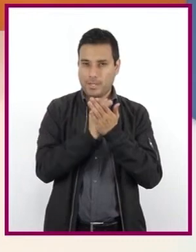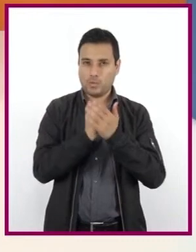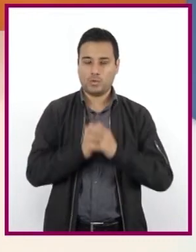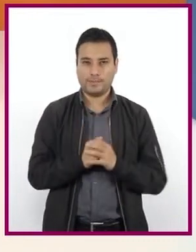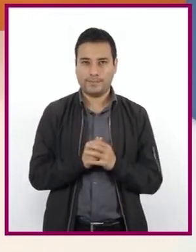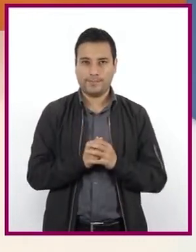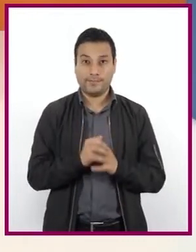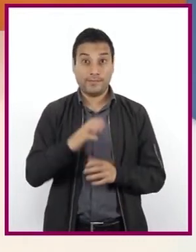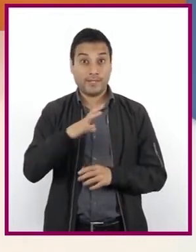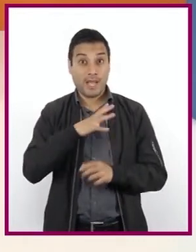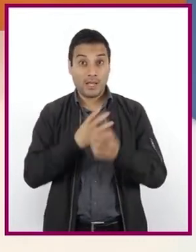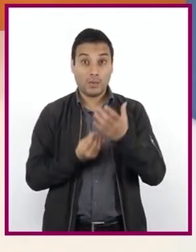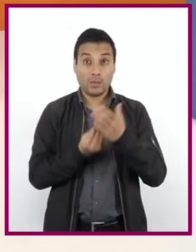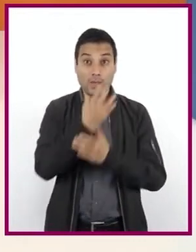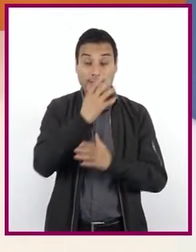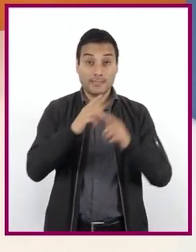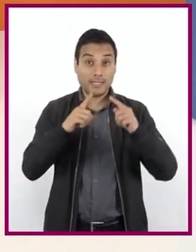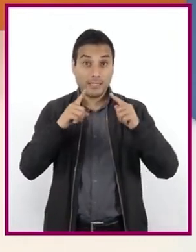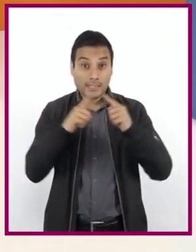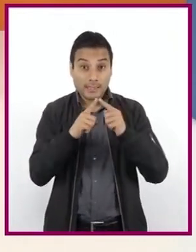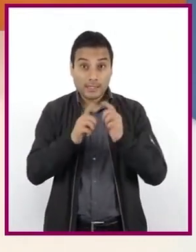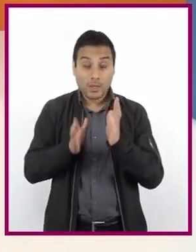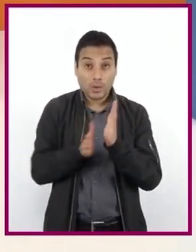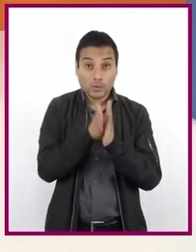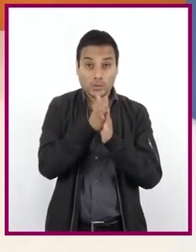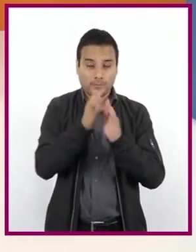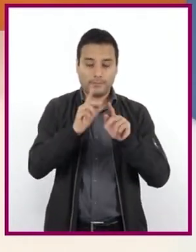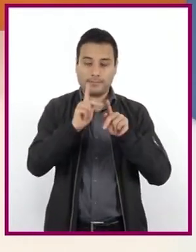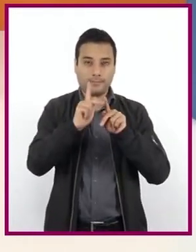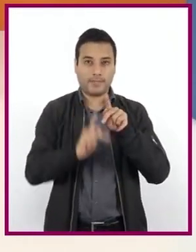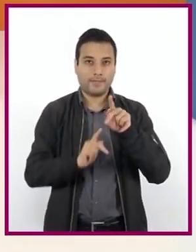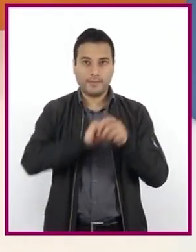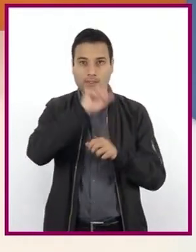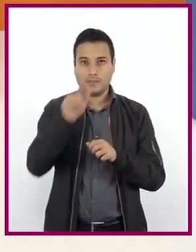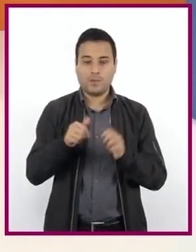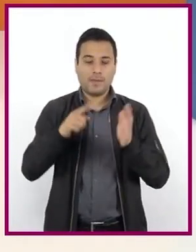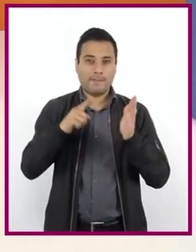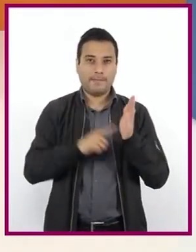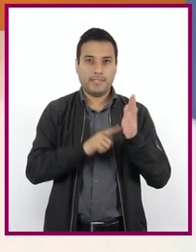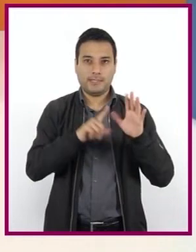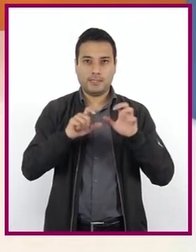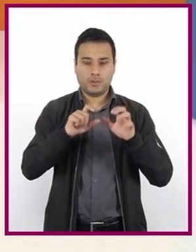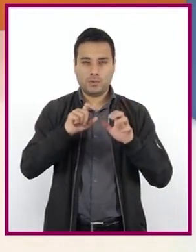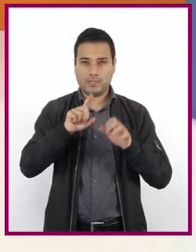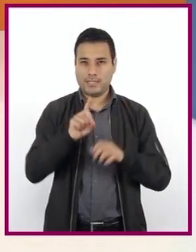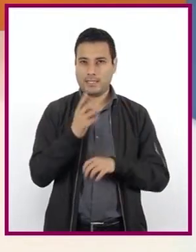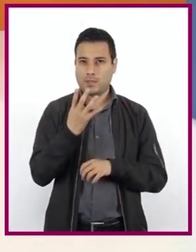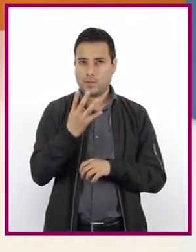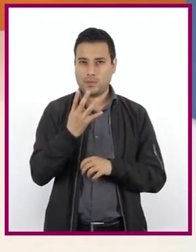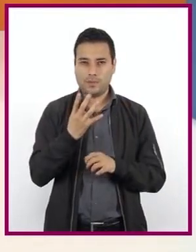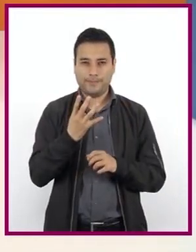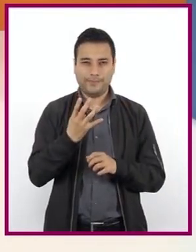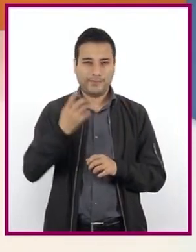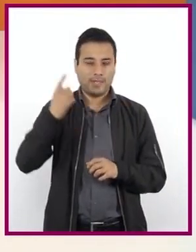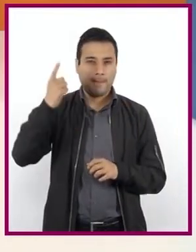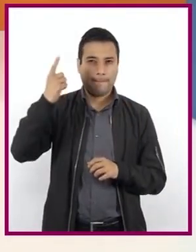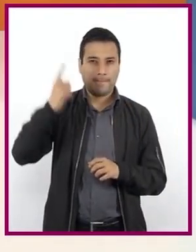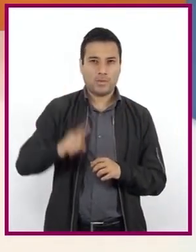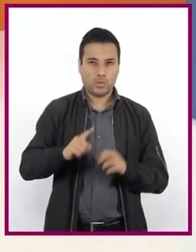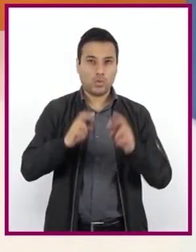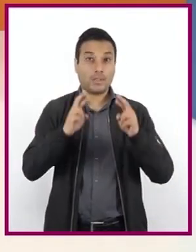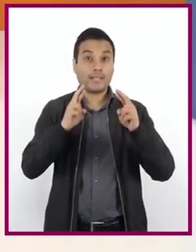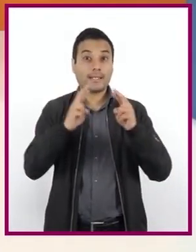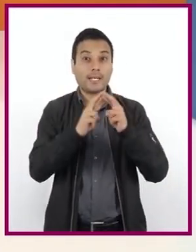nuevos conventos en América. Poco más tarde, en 1734, se mandó que las órdenes